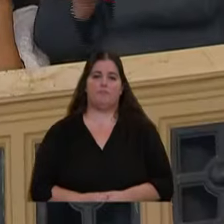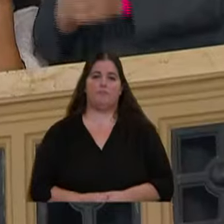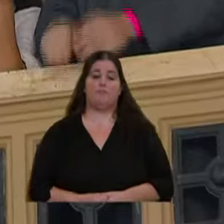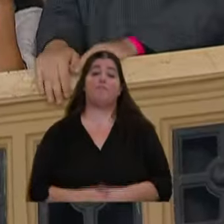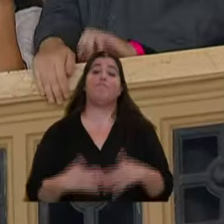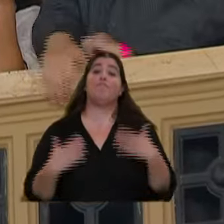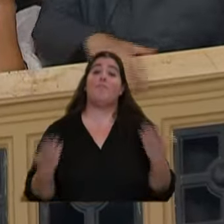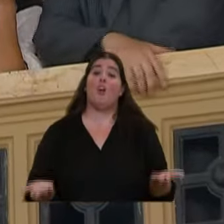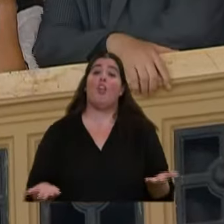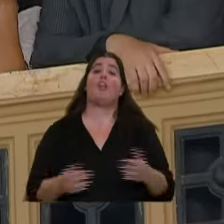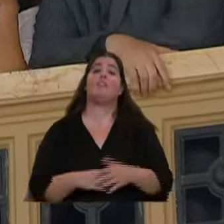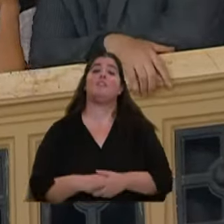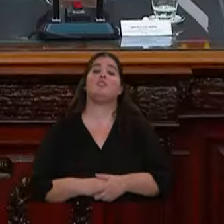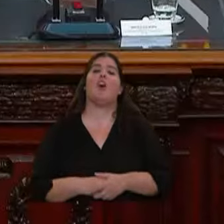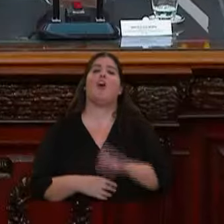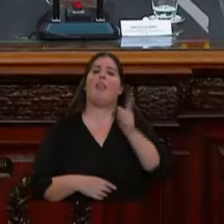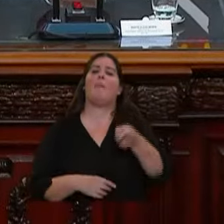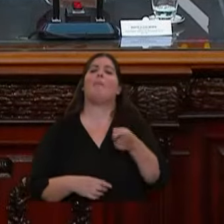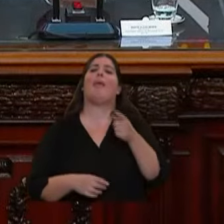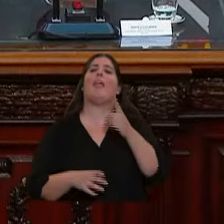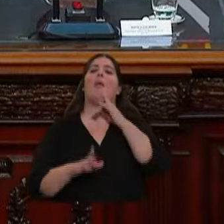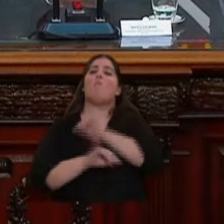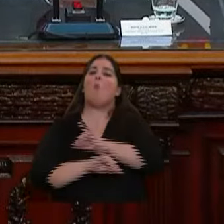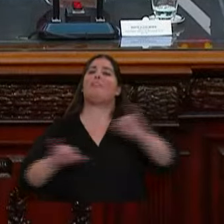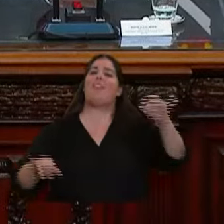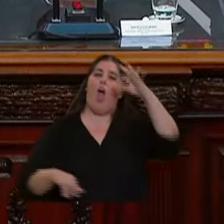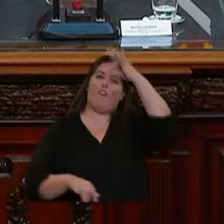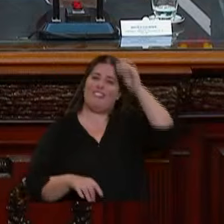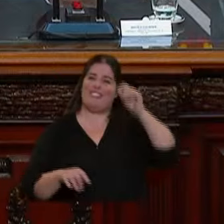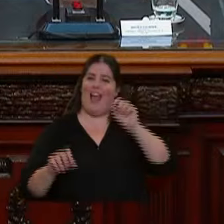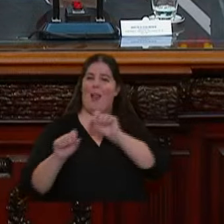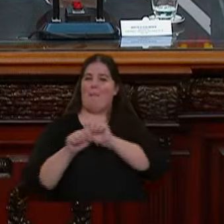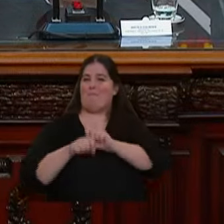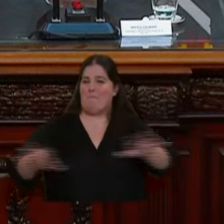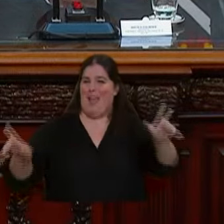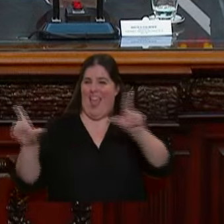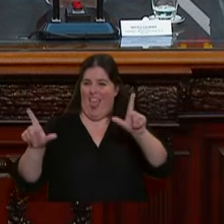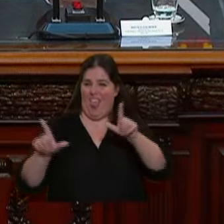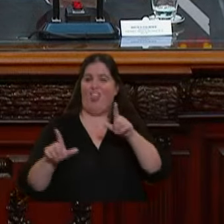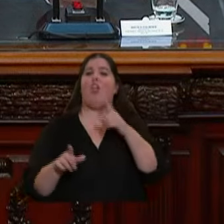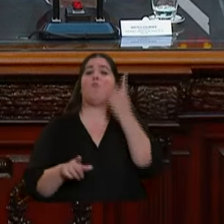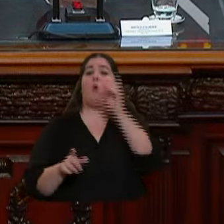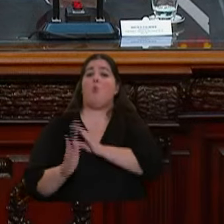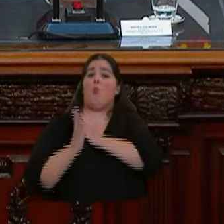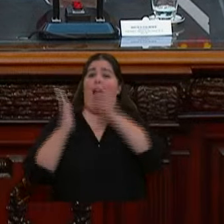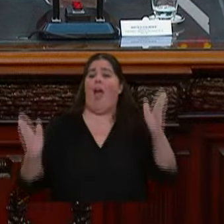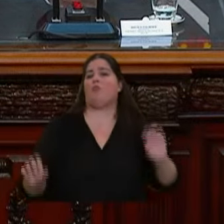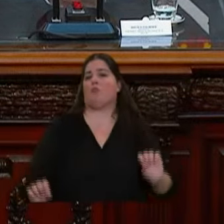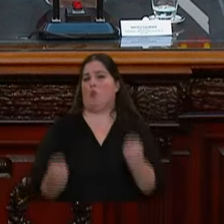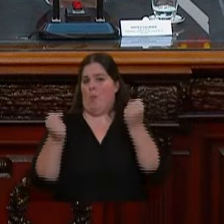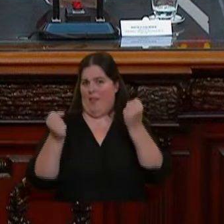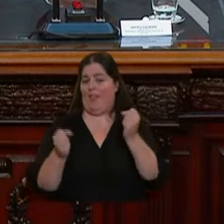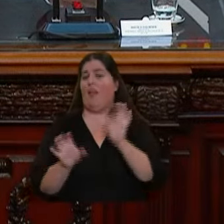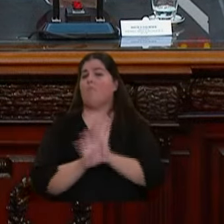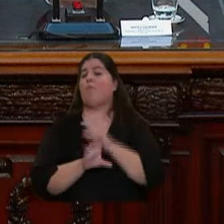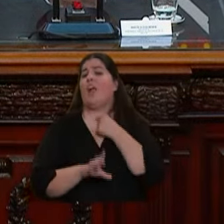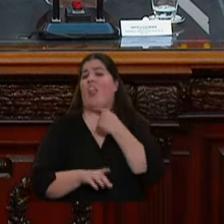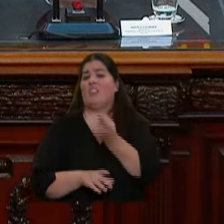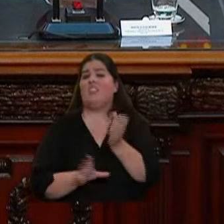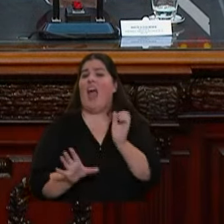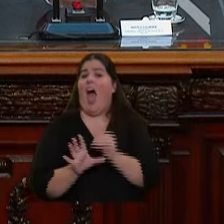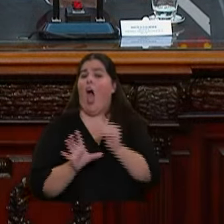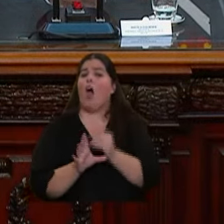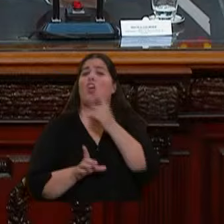Por eso, también cancelamos la publicidad oficial en medios de comunicación por un año, lo que va a redundar en un ahorro de